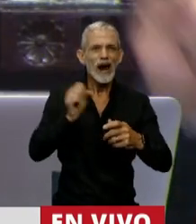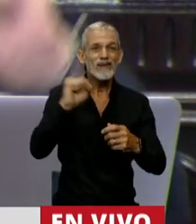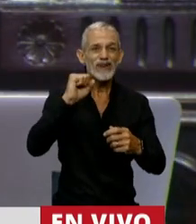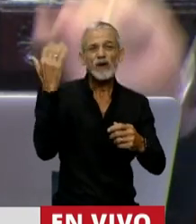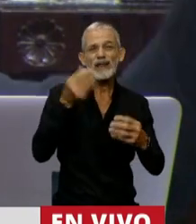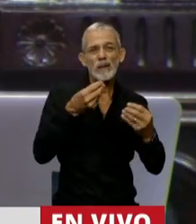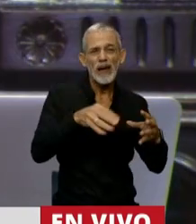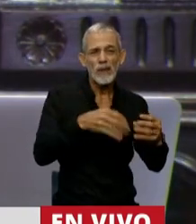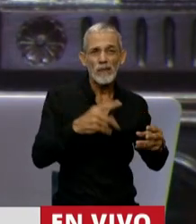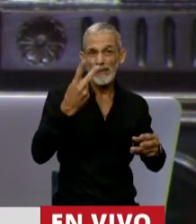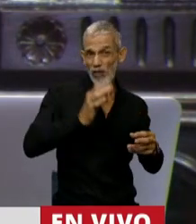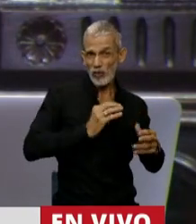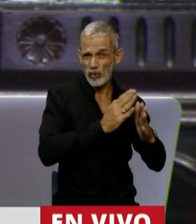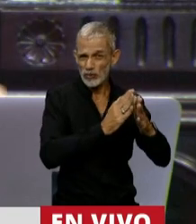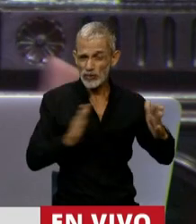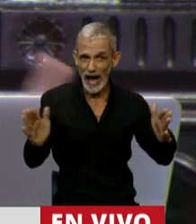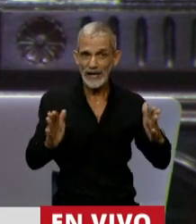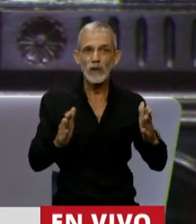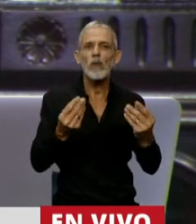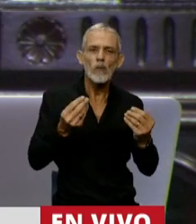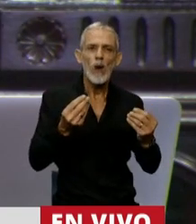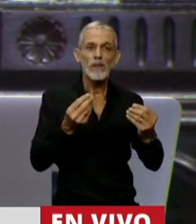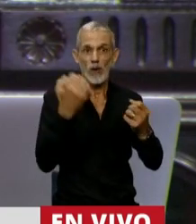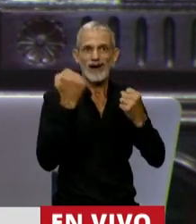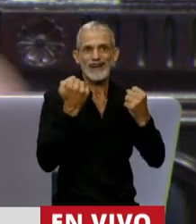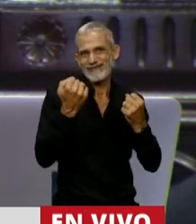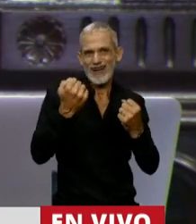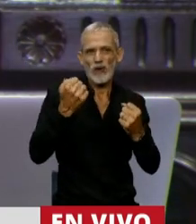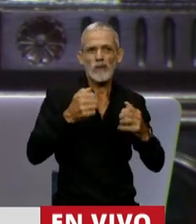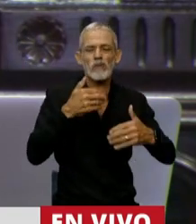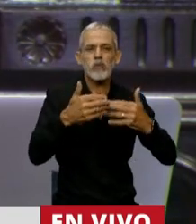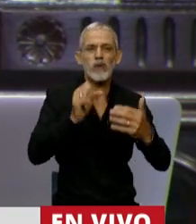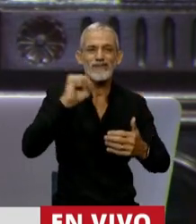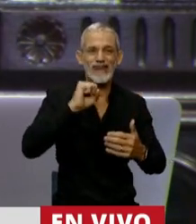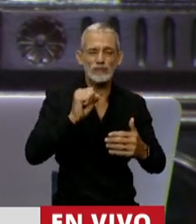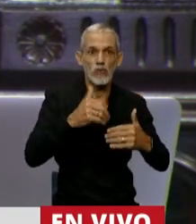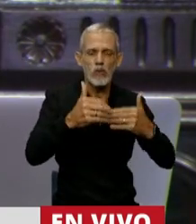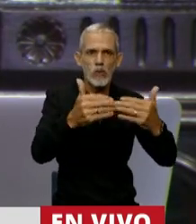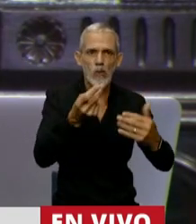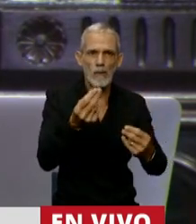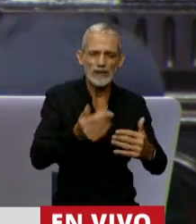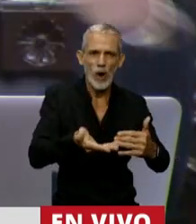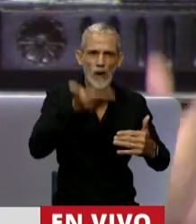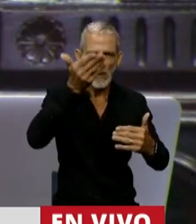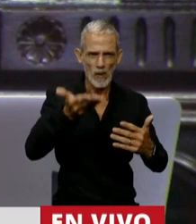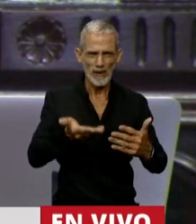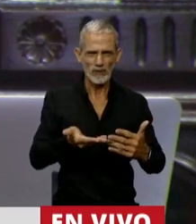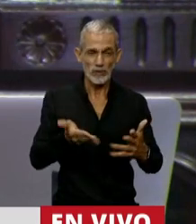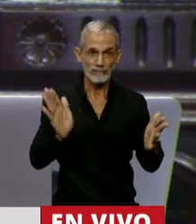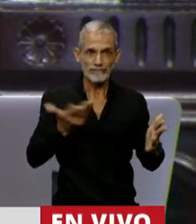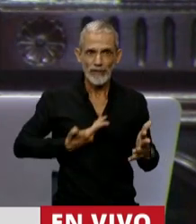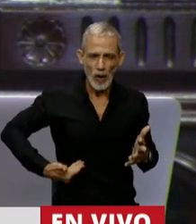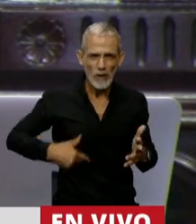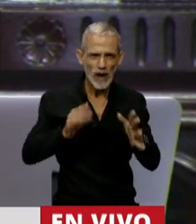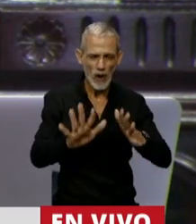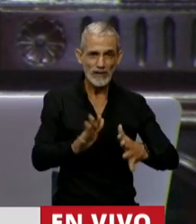que se había perdido en los últimos 2 años por las aceleraciones inflacionarias. Lo suspendió. Es casi una confesión de